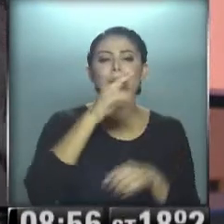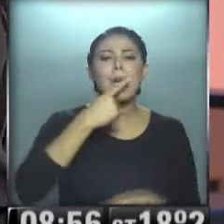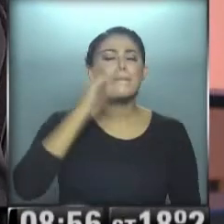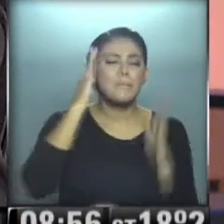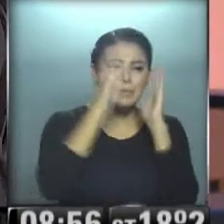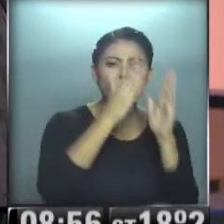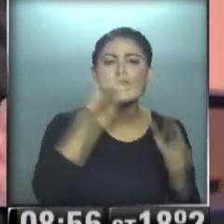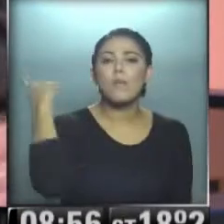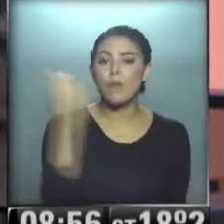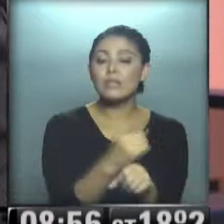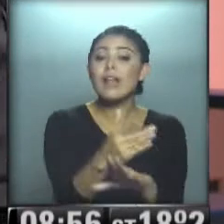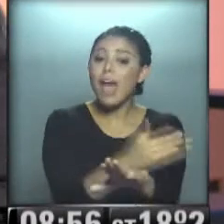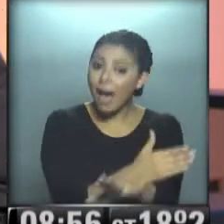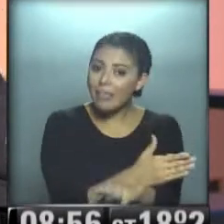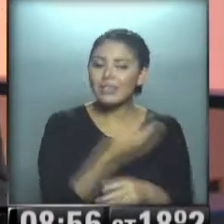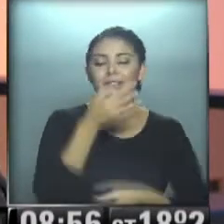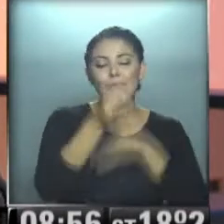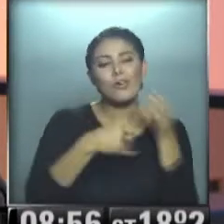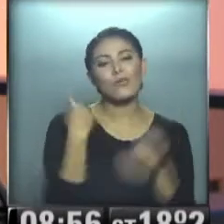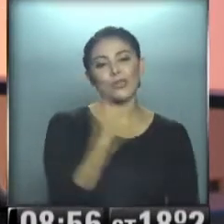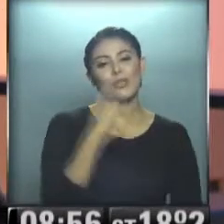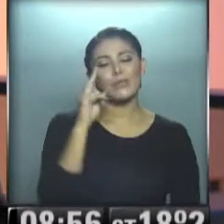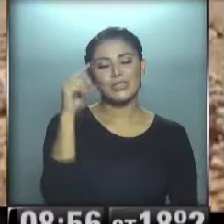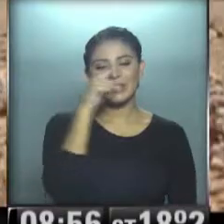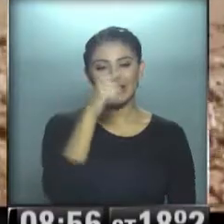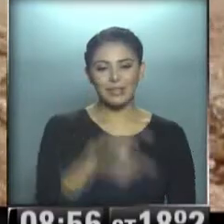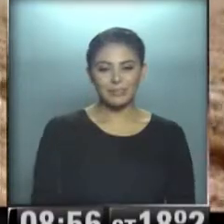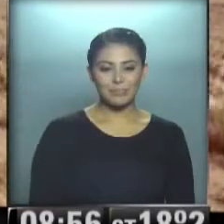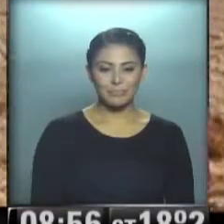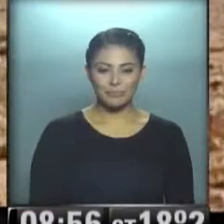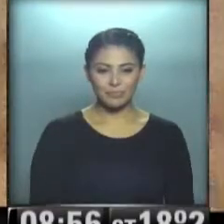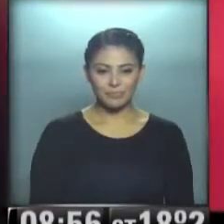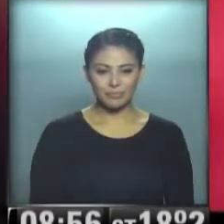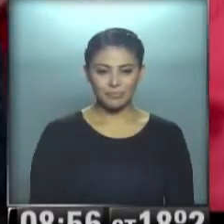Pero antes de hacerlo, por supuesto, hablaron con nosotros, con Misión 7.